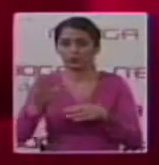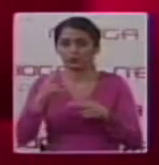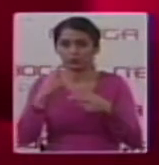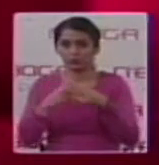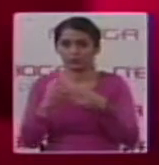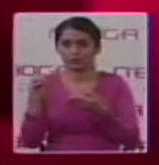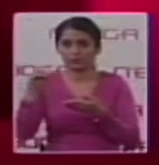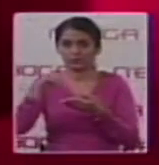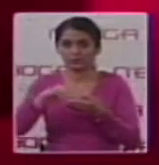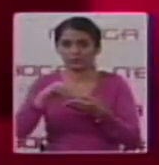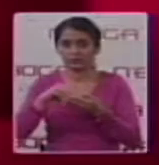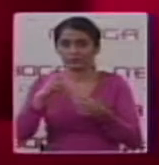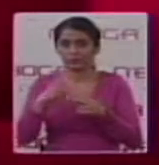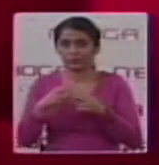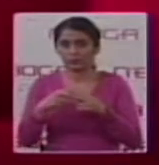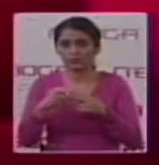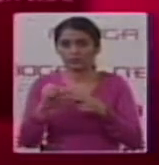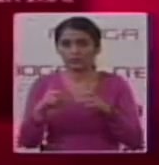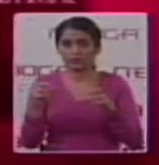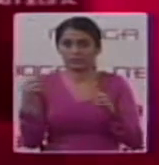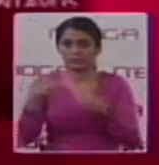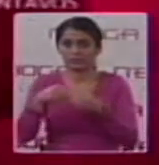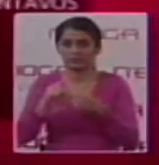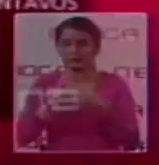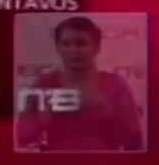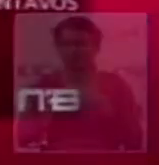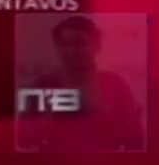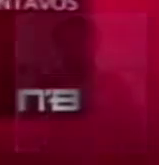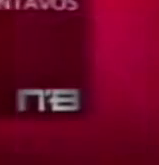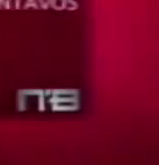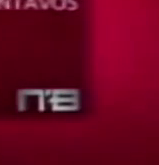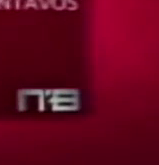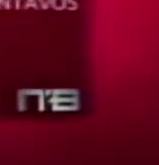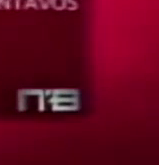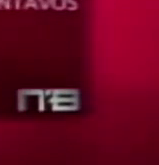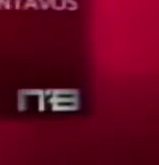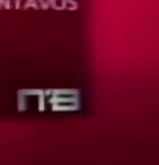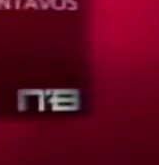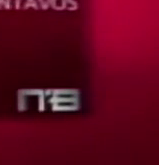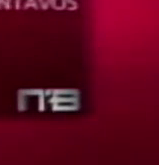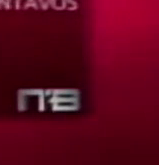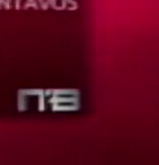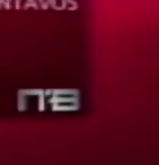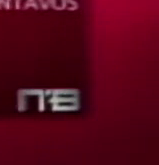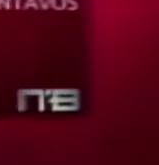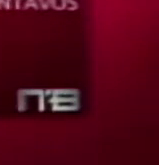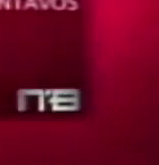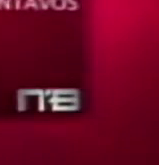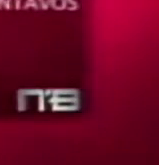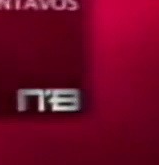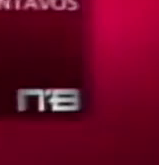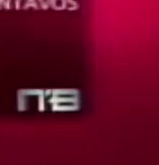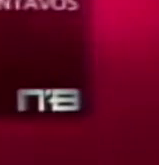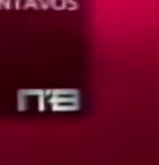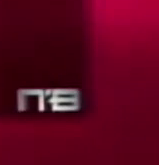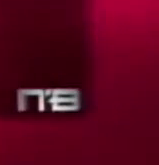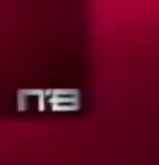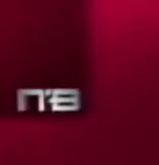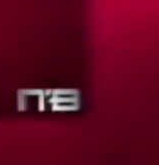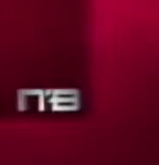indicado, identificar lotes o mercancías de interés, pagar tasa de inscripción de